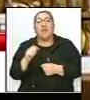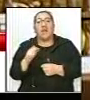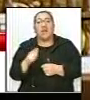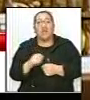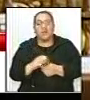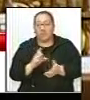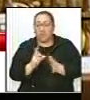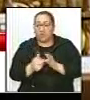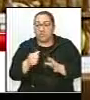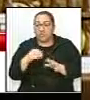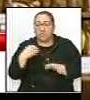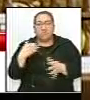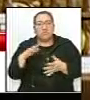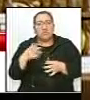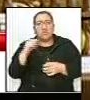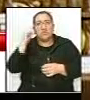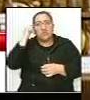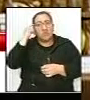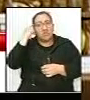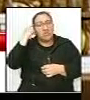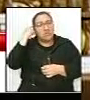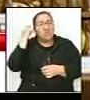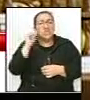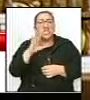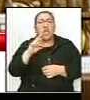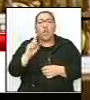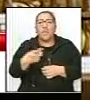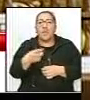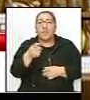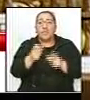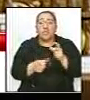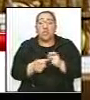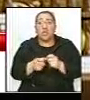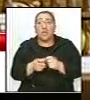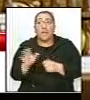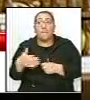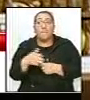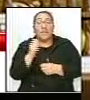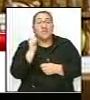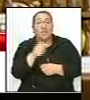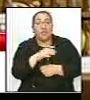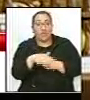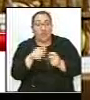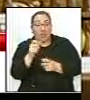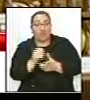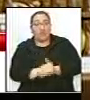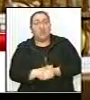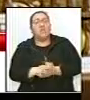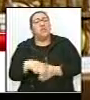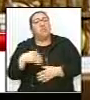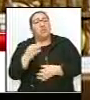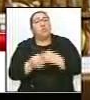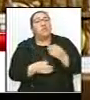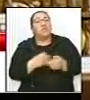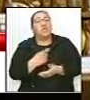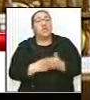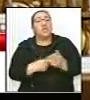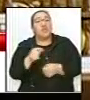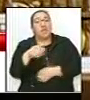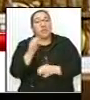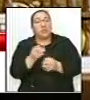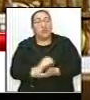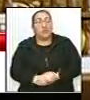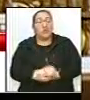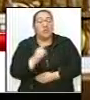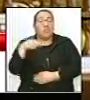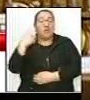Estamos hablando de un universo aproximadamente de unos 5.000 pescadores artesanales. Y lo que sí le puedo comentar es que en el presupuesto del